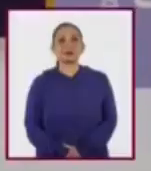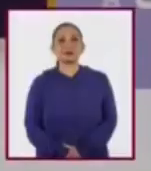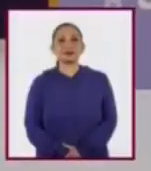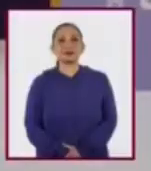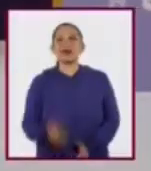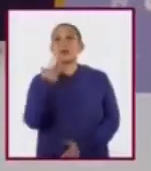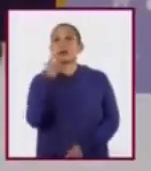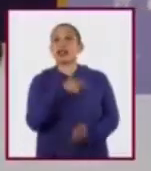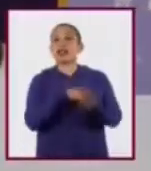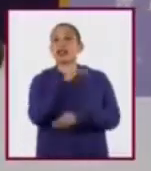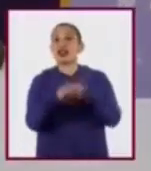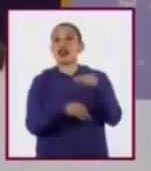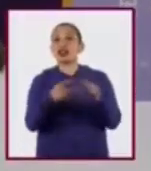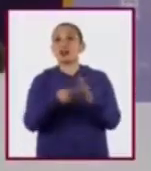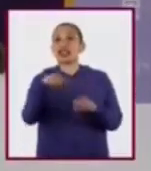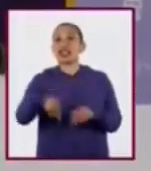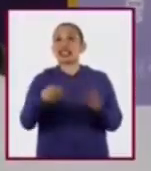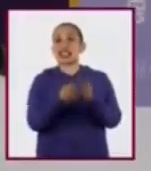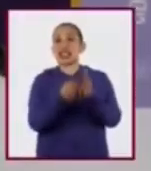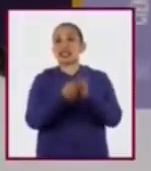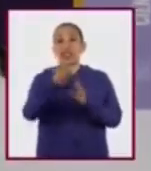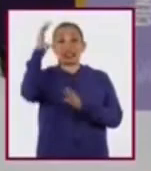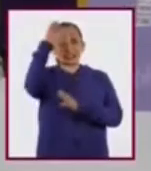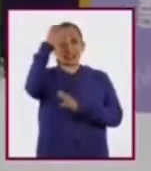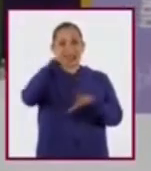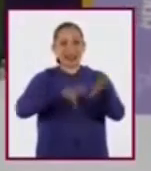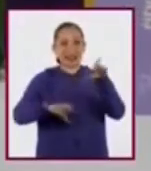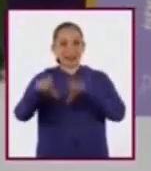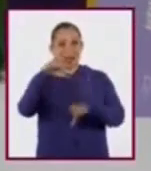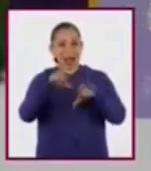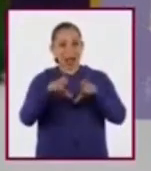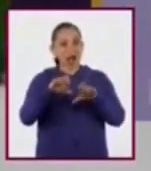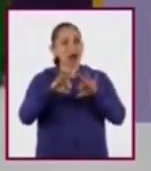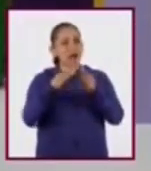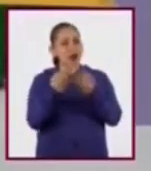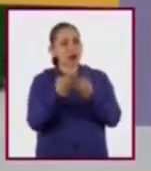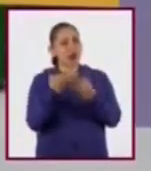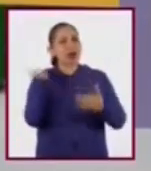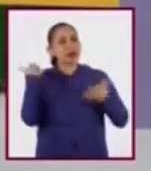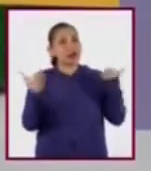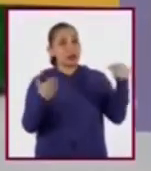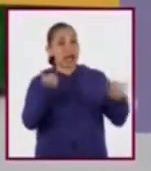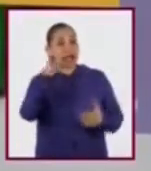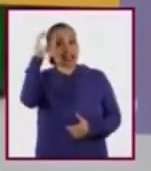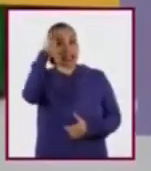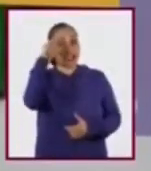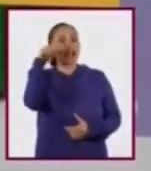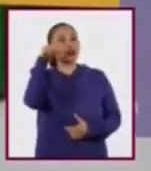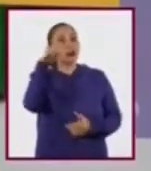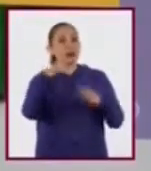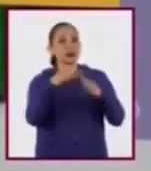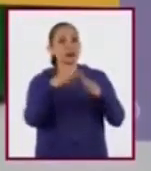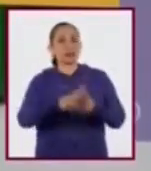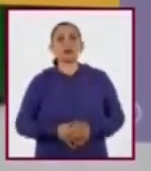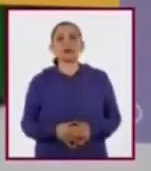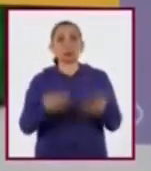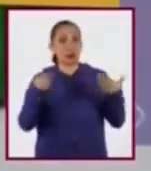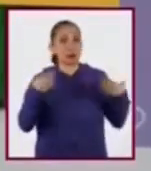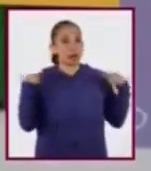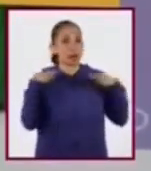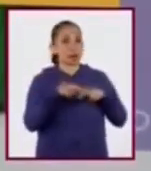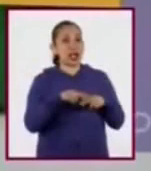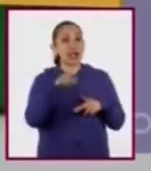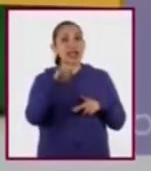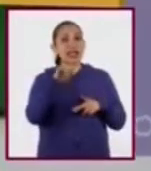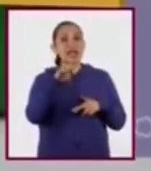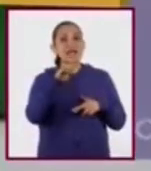Bienvenidas y bienvenidos a una sesión más de Ciencias Química, una manera de disfrutar la ciencia desde sus hogares. Soy la profesora